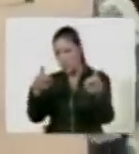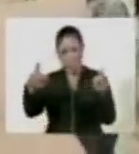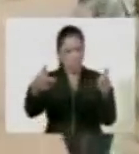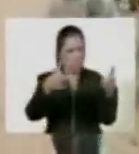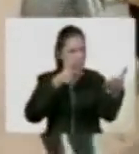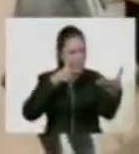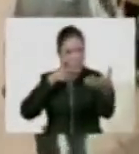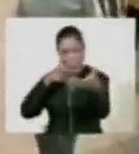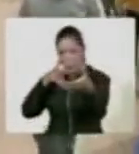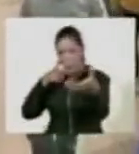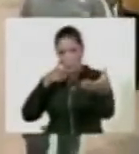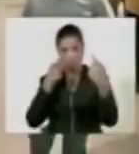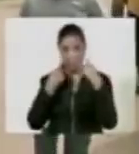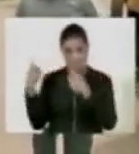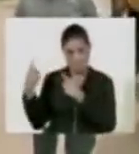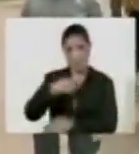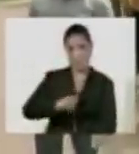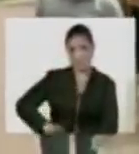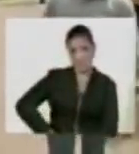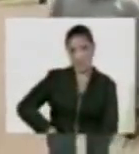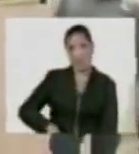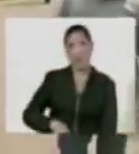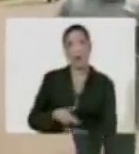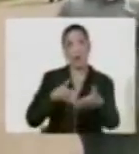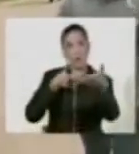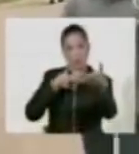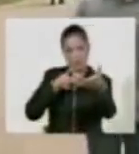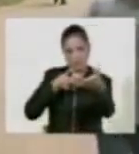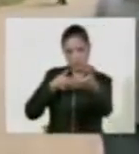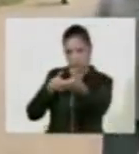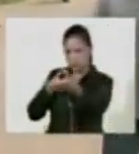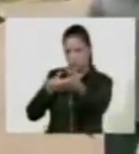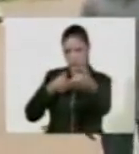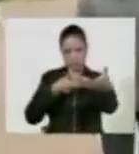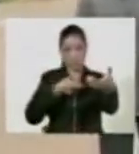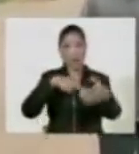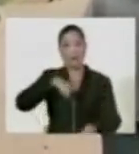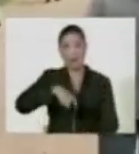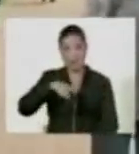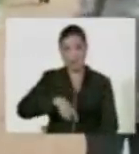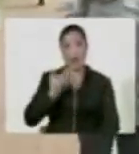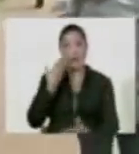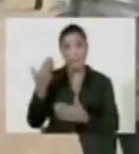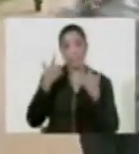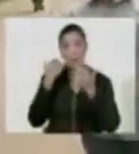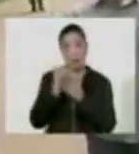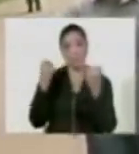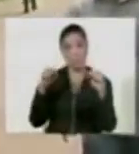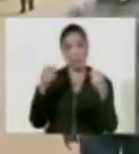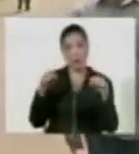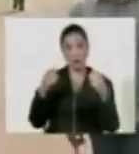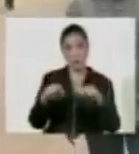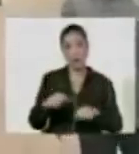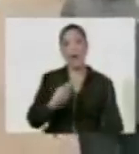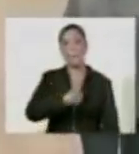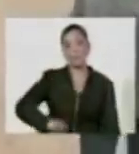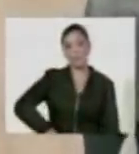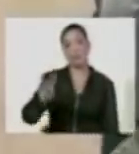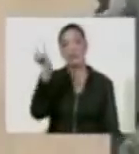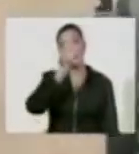de acción integral con el armamento requerido para este tipo de ejercicio. Allí el mandatario